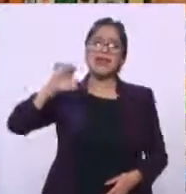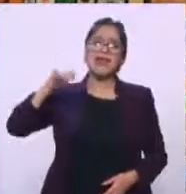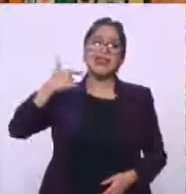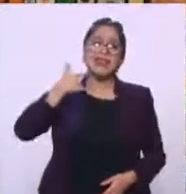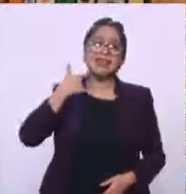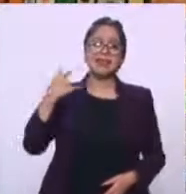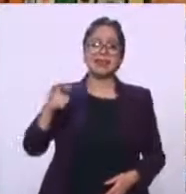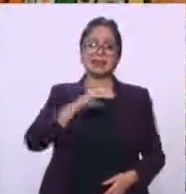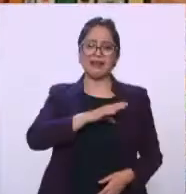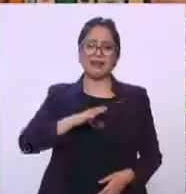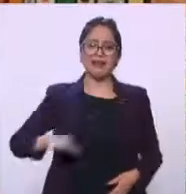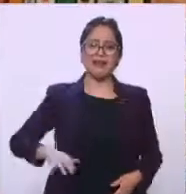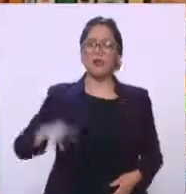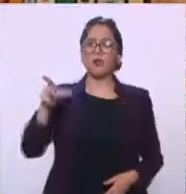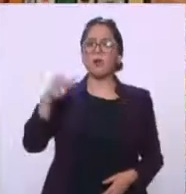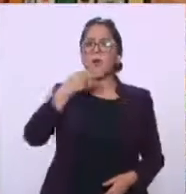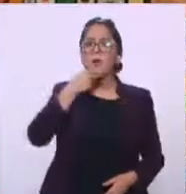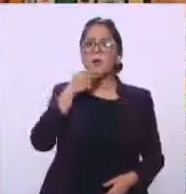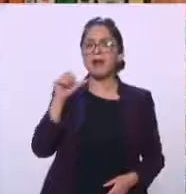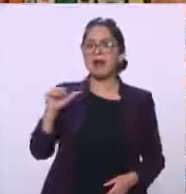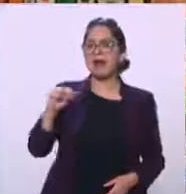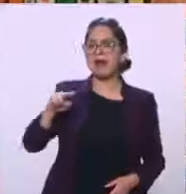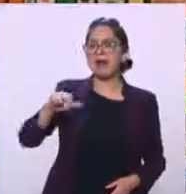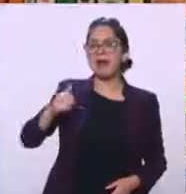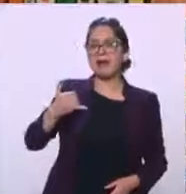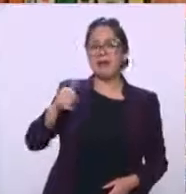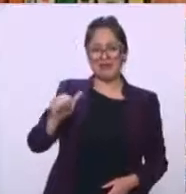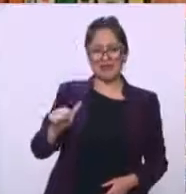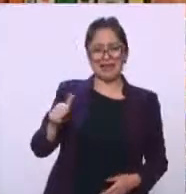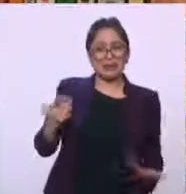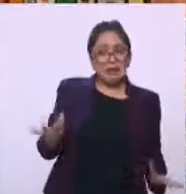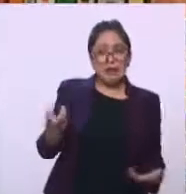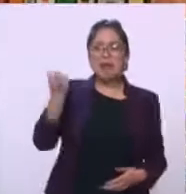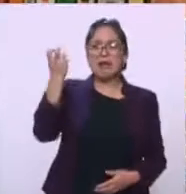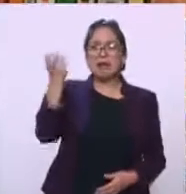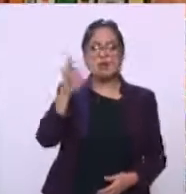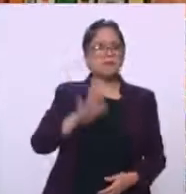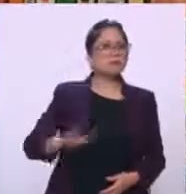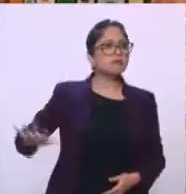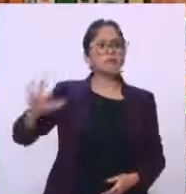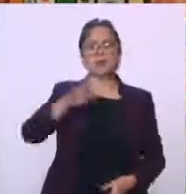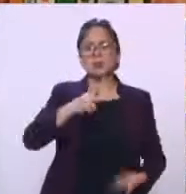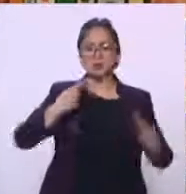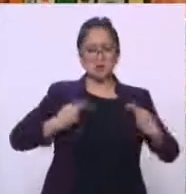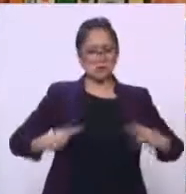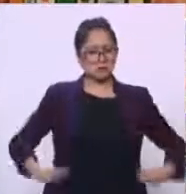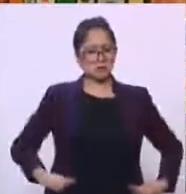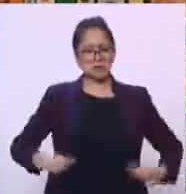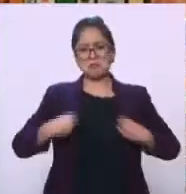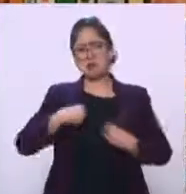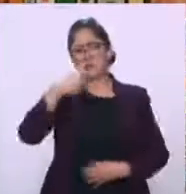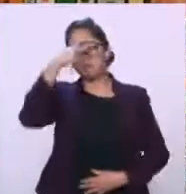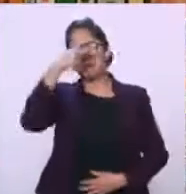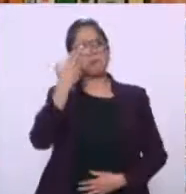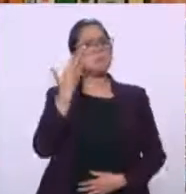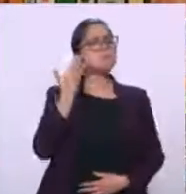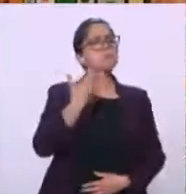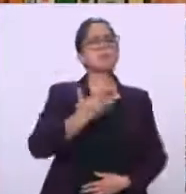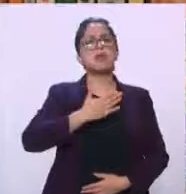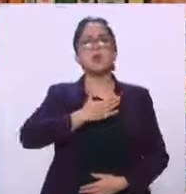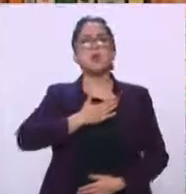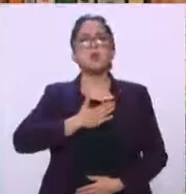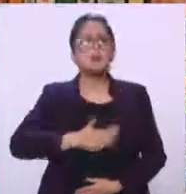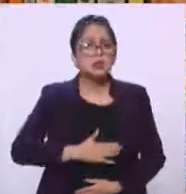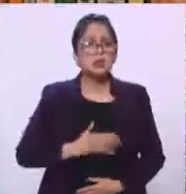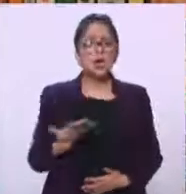vemos justamente este desmantelamiento. La gente quiere justicia, la gente quiere que no solamente las personas de abajo